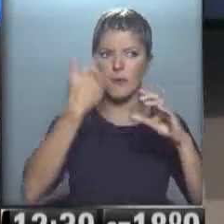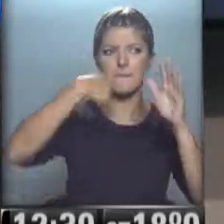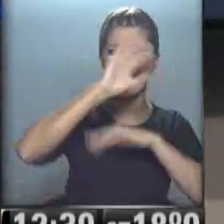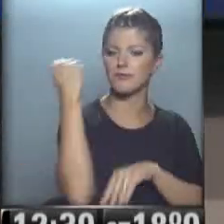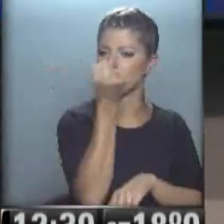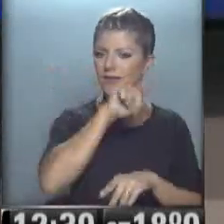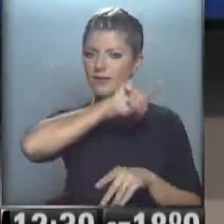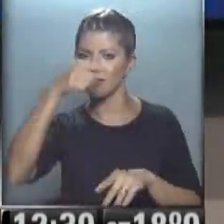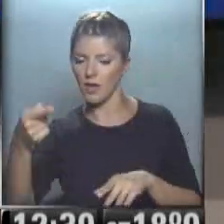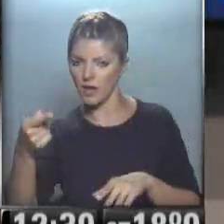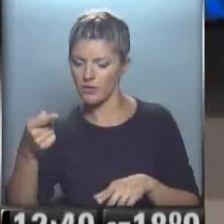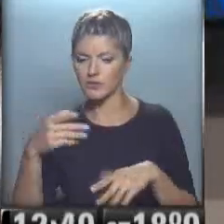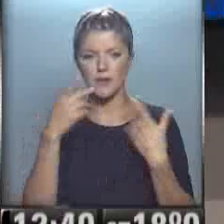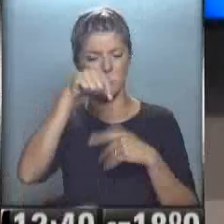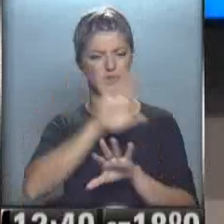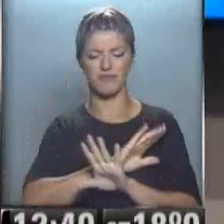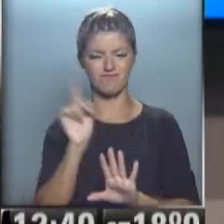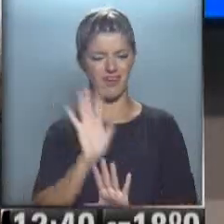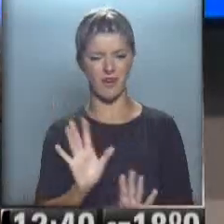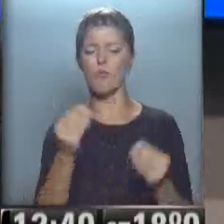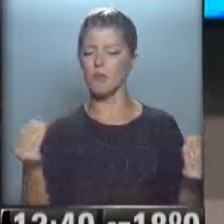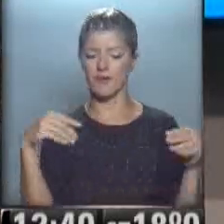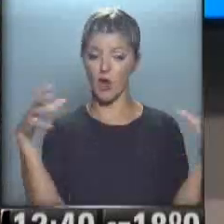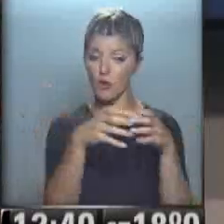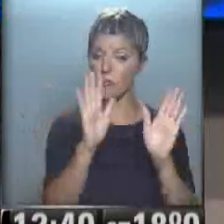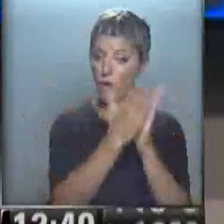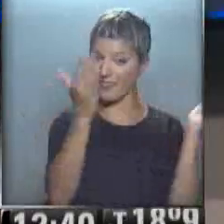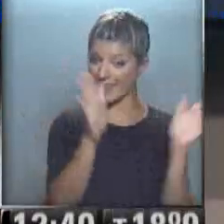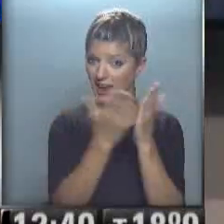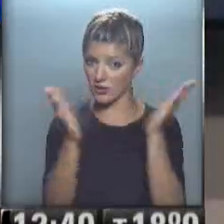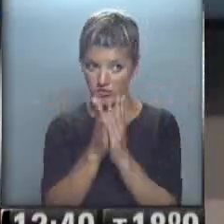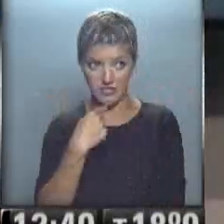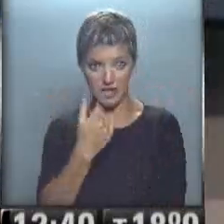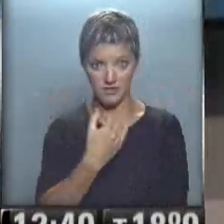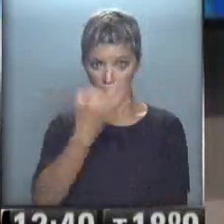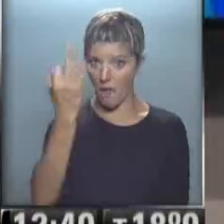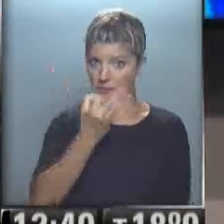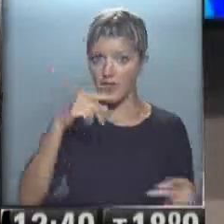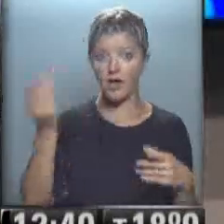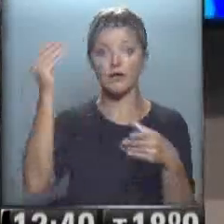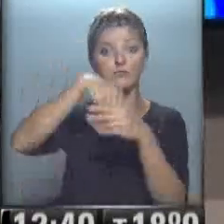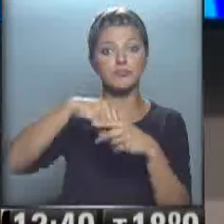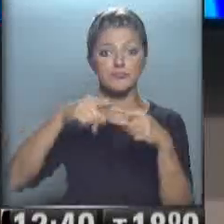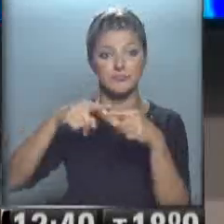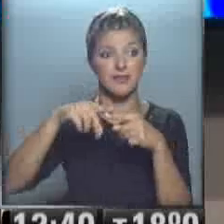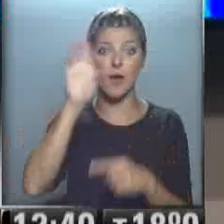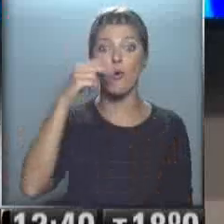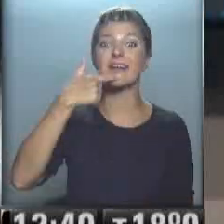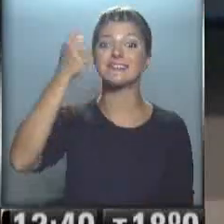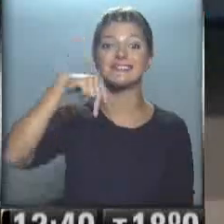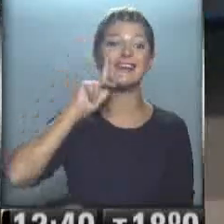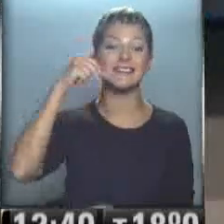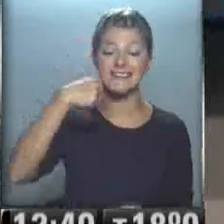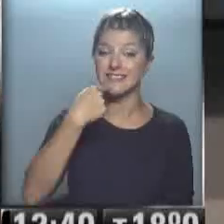inédito porque este conjunto de diarios dice reconoce abiertamente que intervienen en política lo dice orora sanín si uno va a la